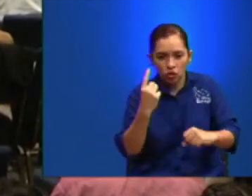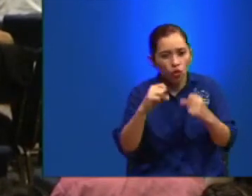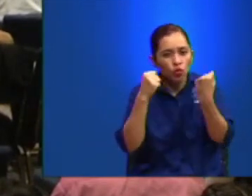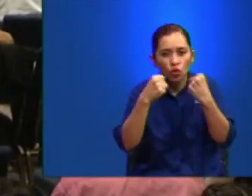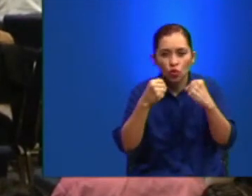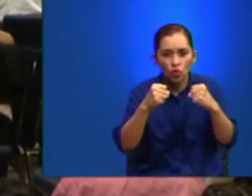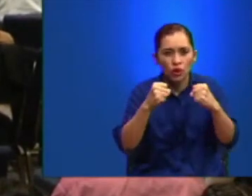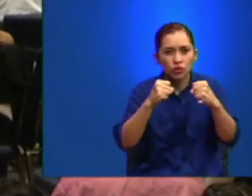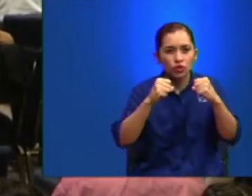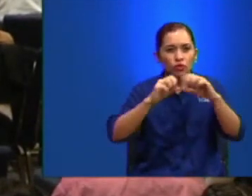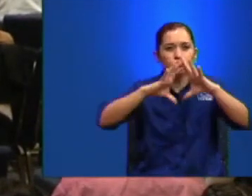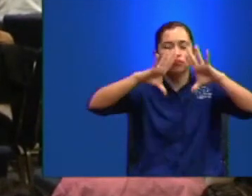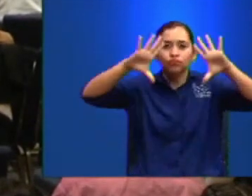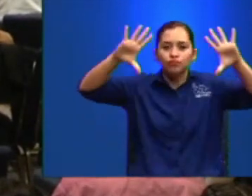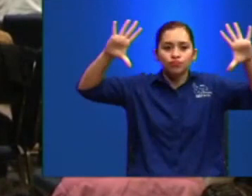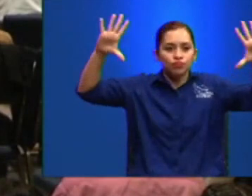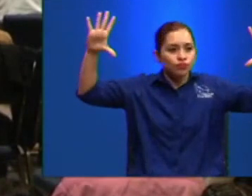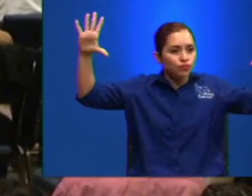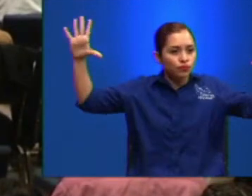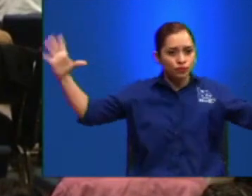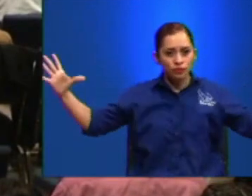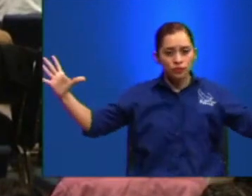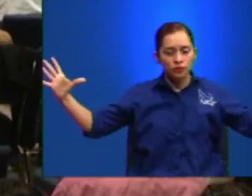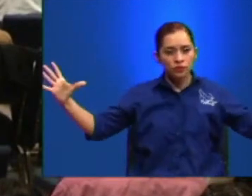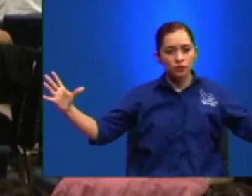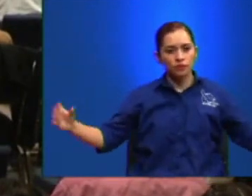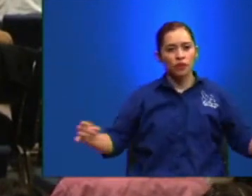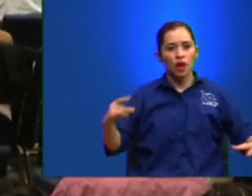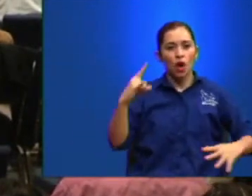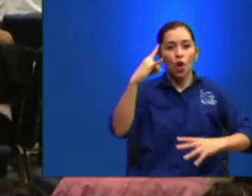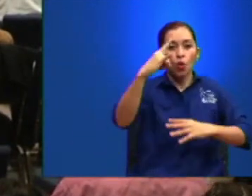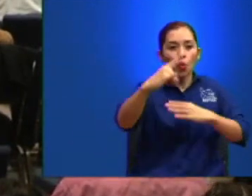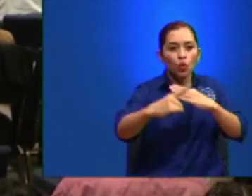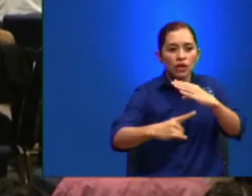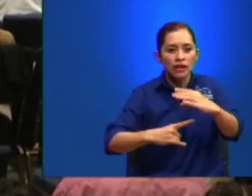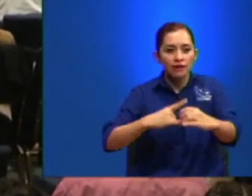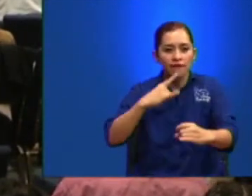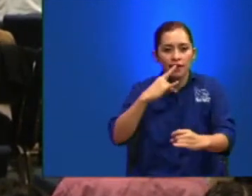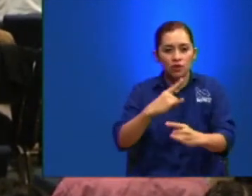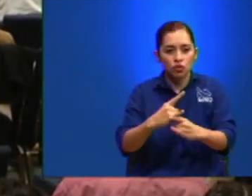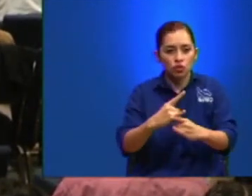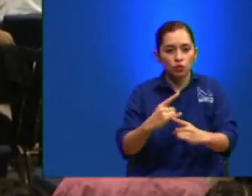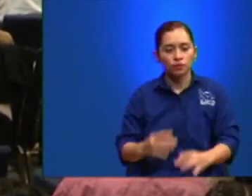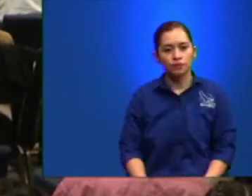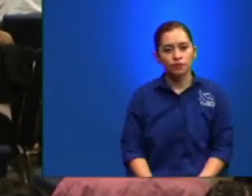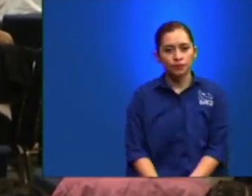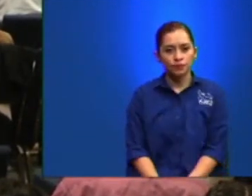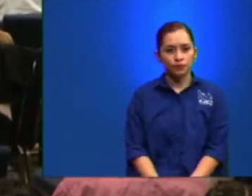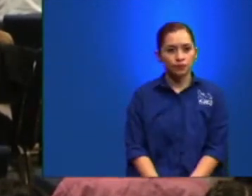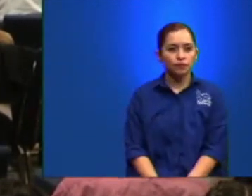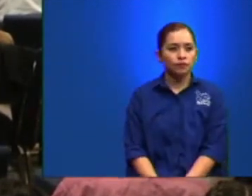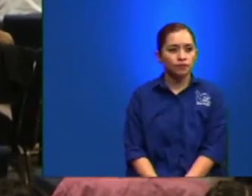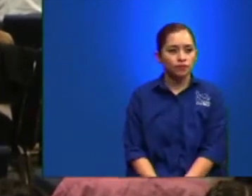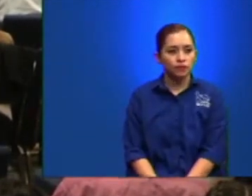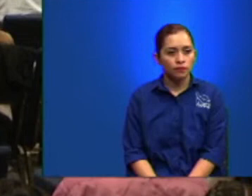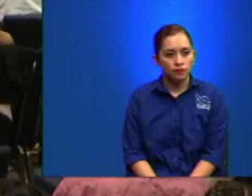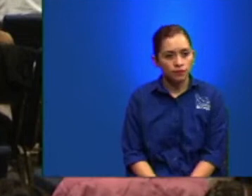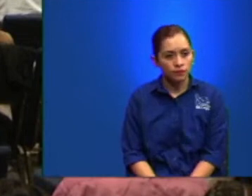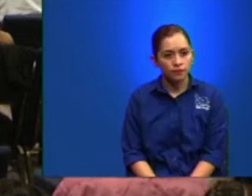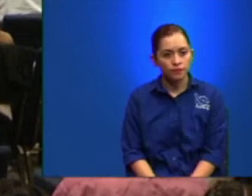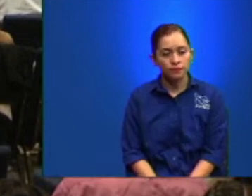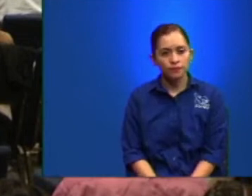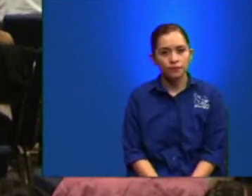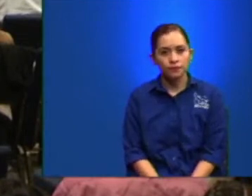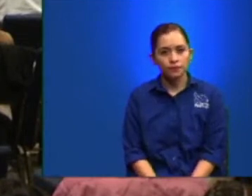de no sé si se podría llamar universo porque el universo es una palabra compuesta única habla de uno